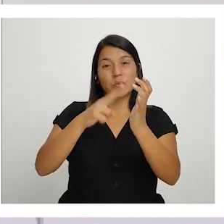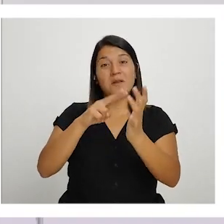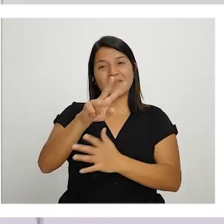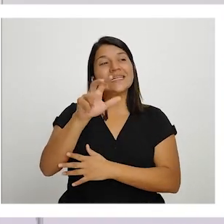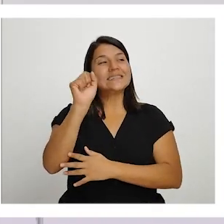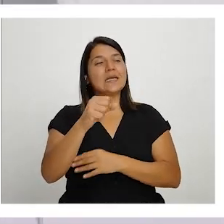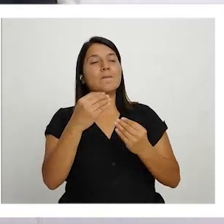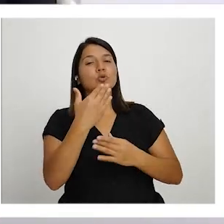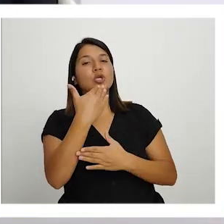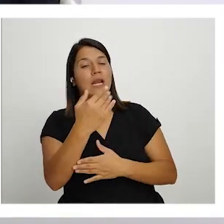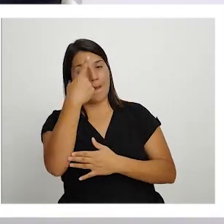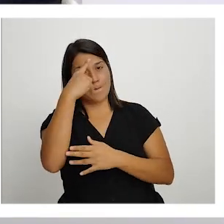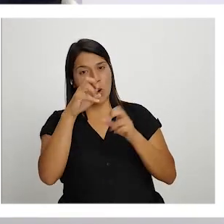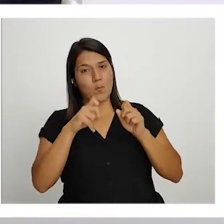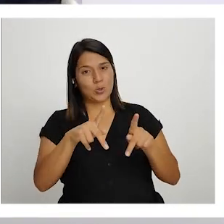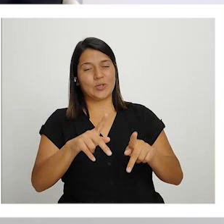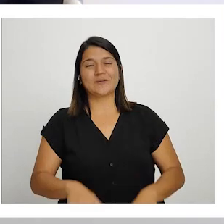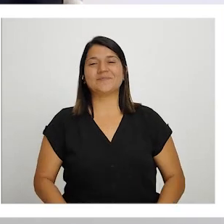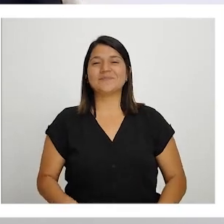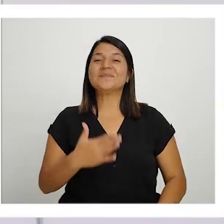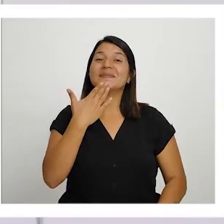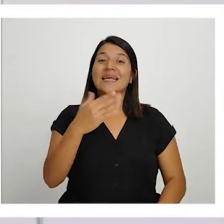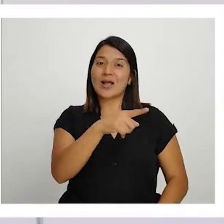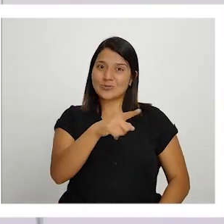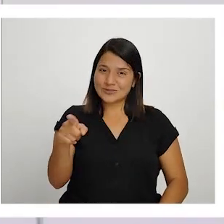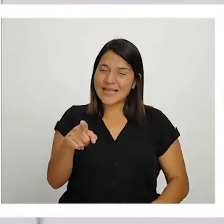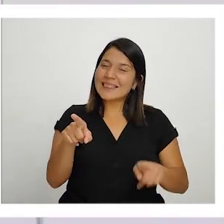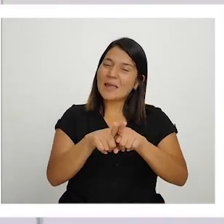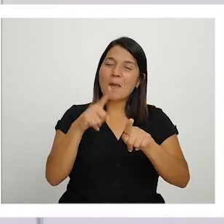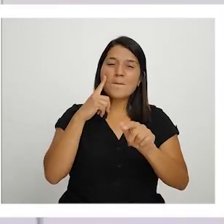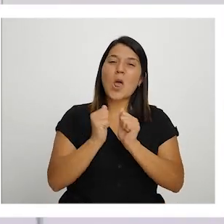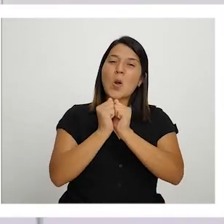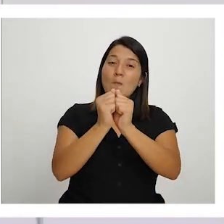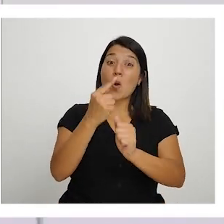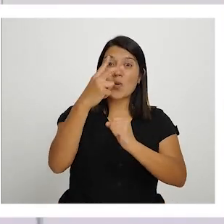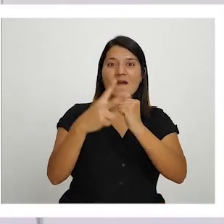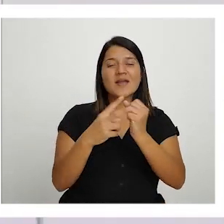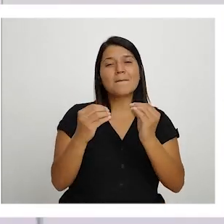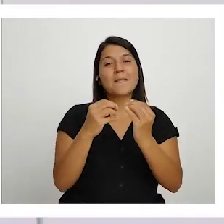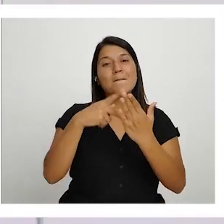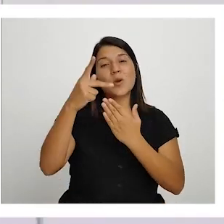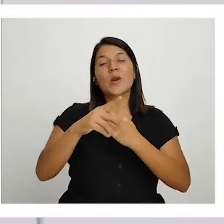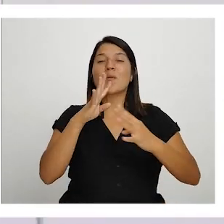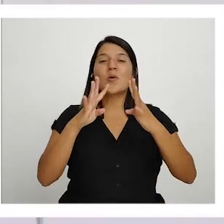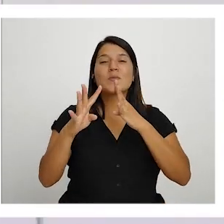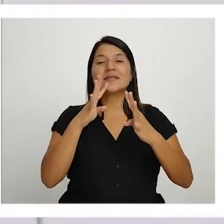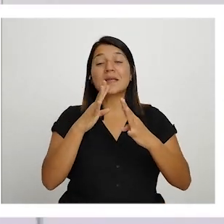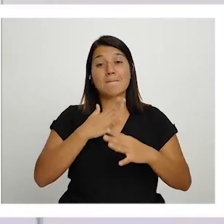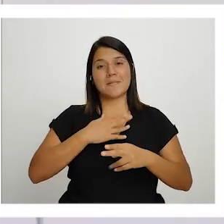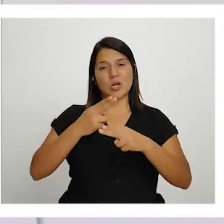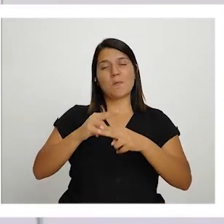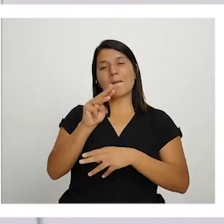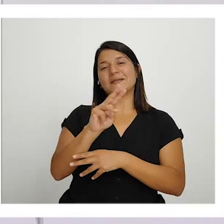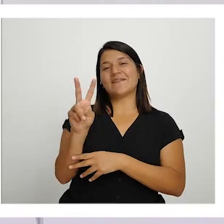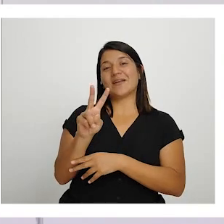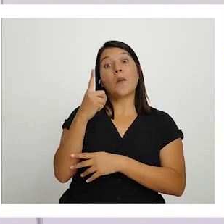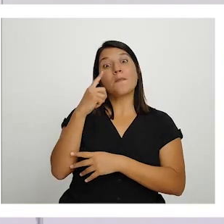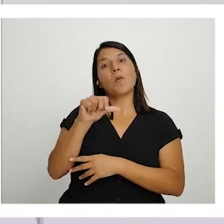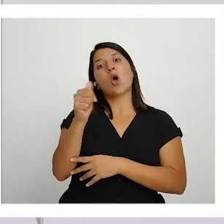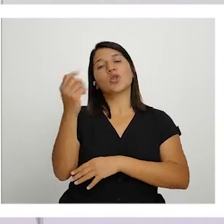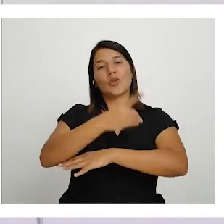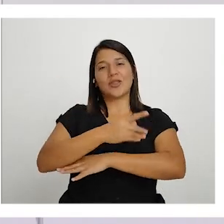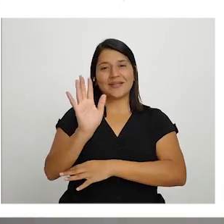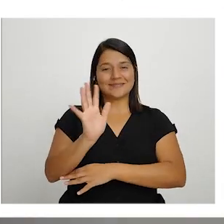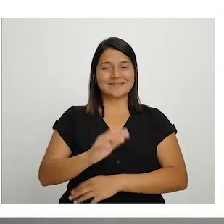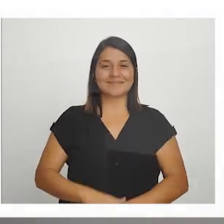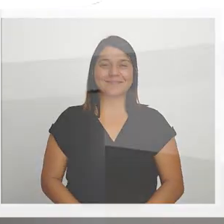es, muchas gracias por el espacio y la oportunidad. Muchísimas gracias a ustedes por habernos acompañado una vez más en el programa Conversamos. Se despide Melissa Valerio. Nos vemos otro día.